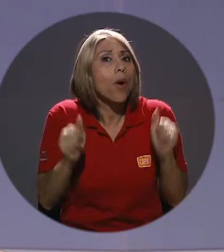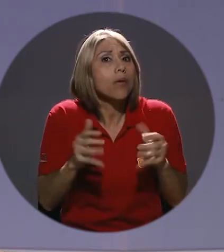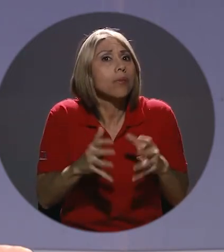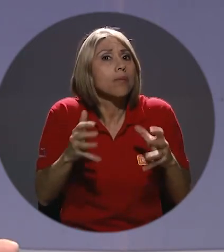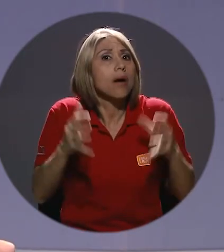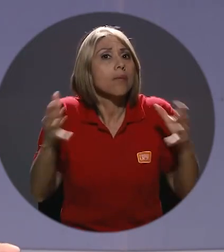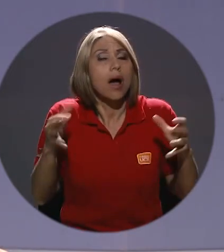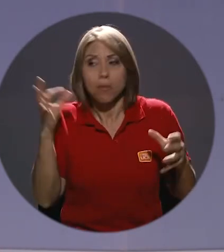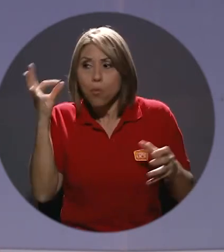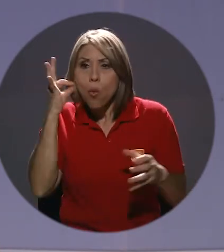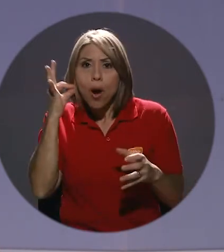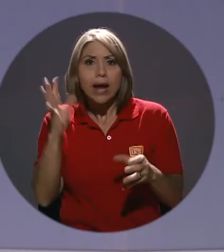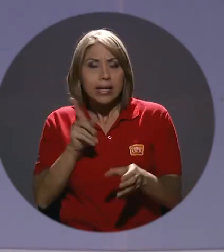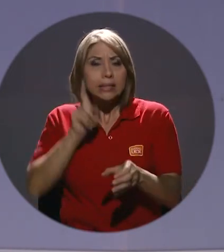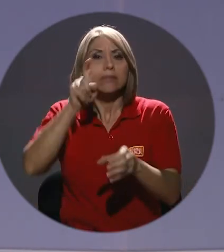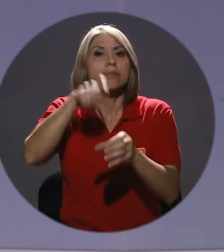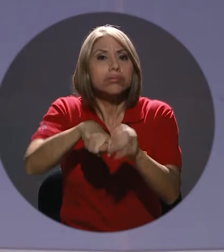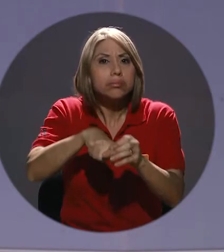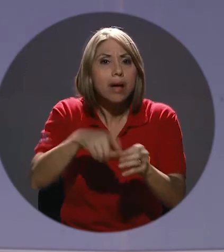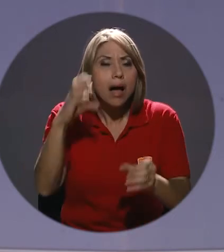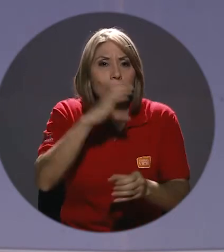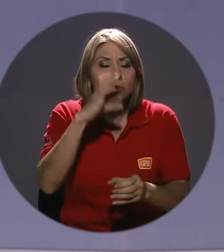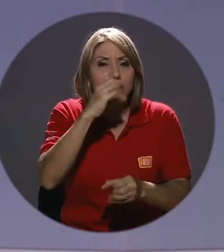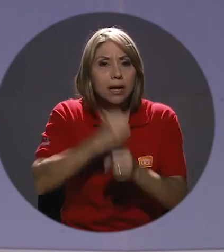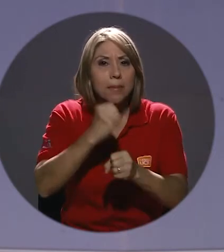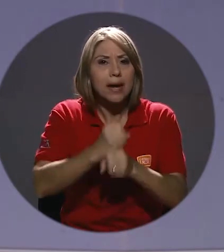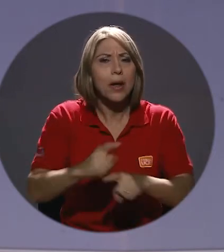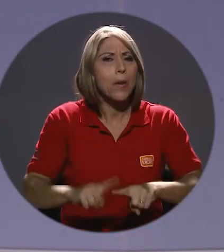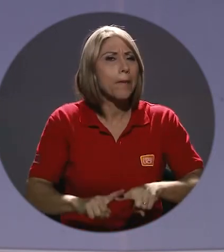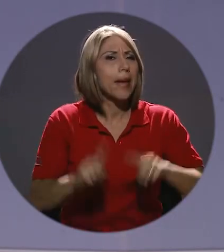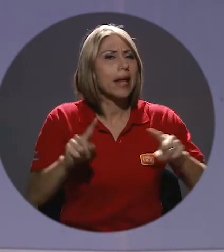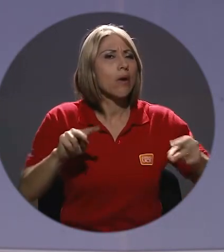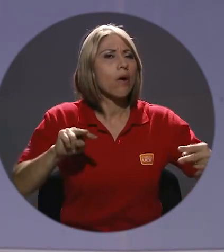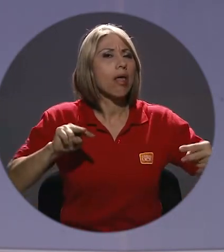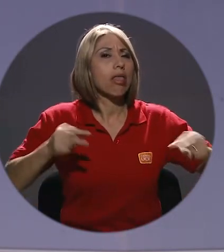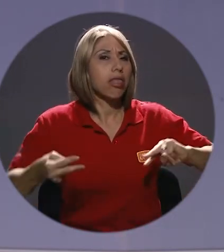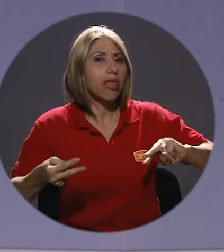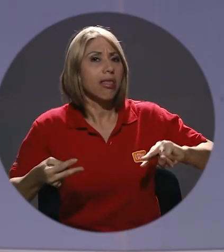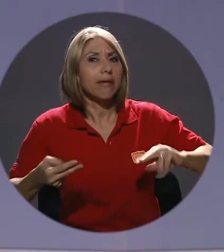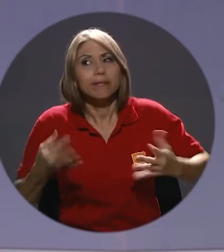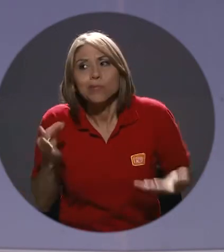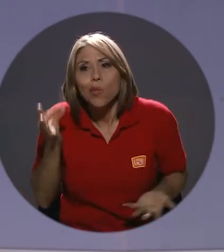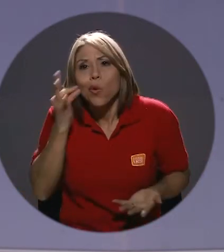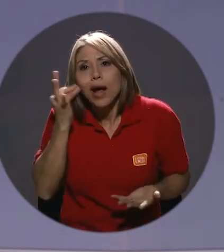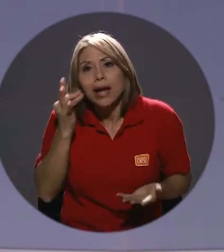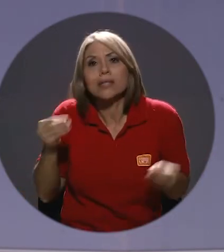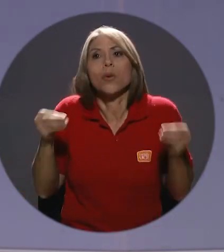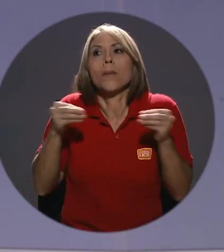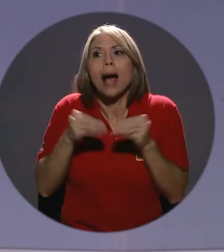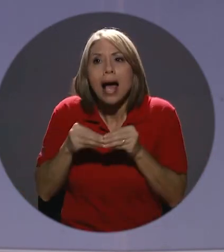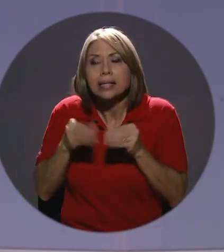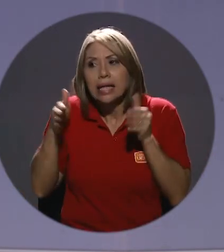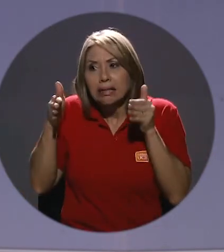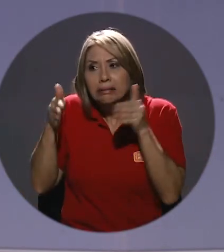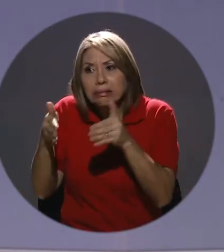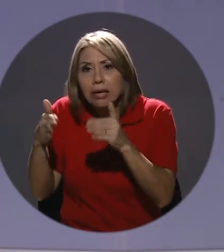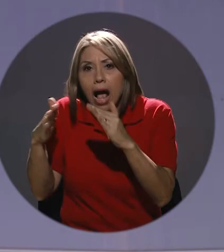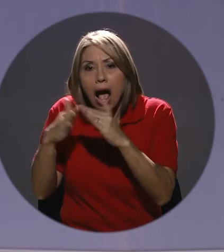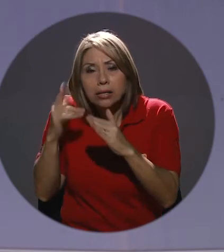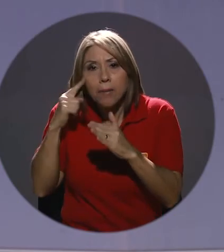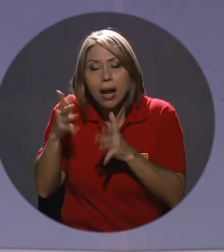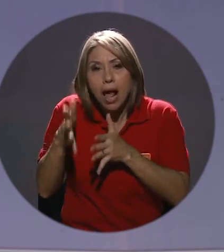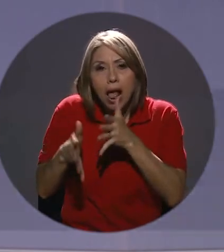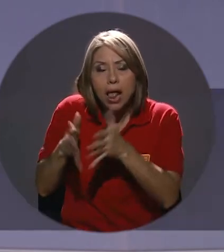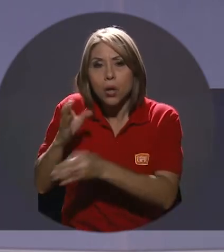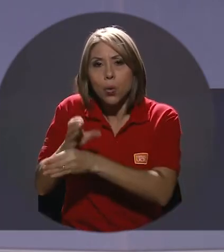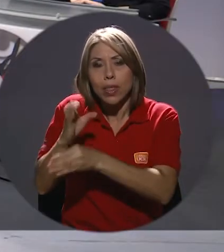incorporen al mercado laboral a buscar el empleo. Pero por otro lado tenemos una contradicción de que son las mujeres las que se dedican más al cuidado de hijos. Sí, aquí